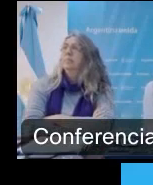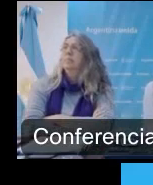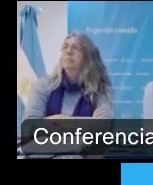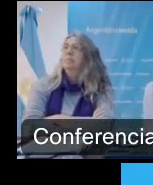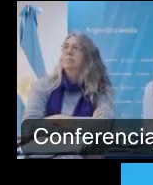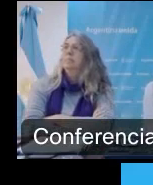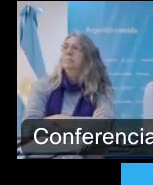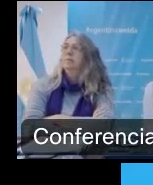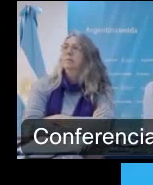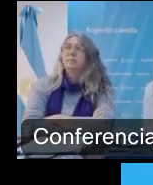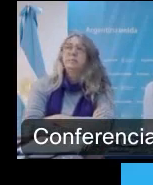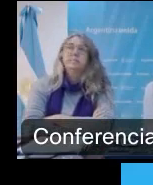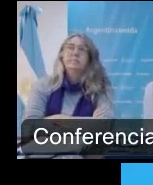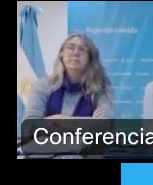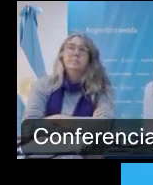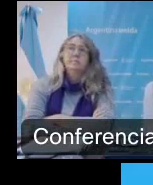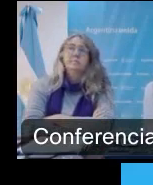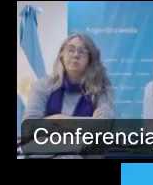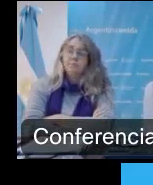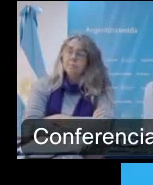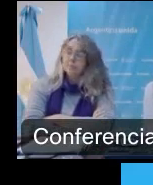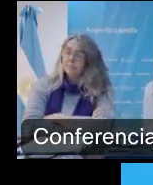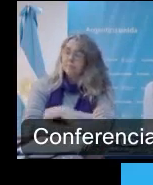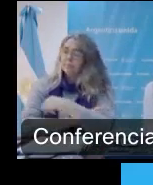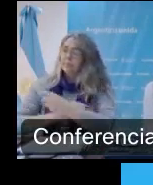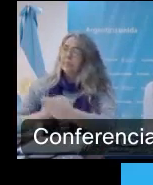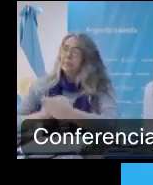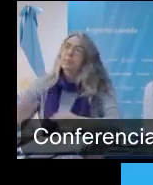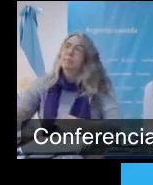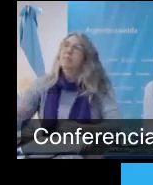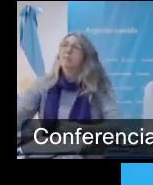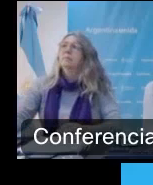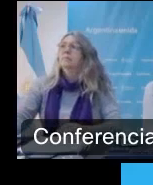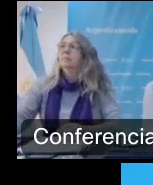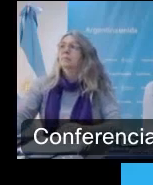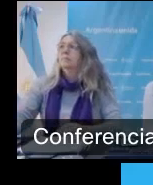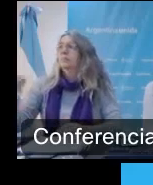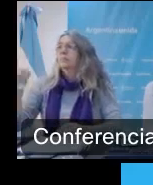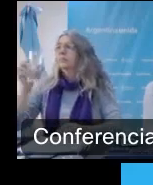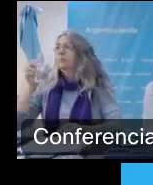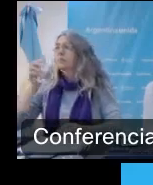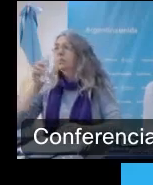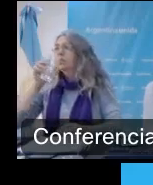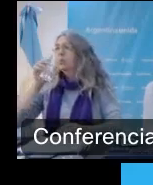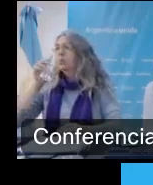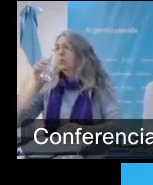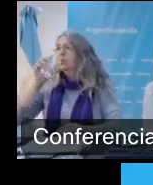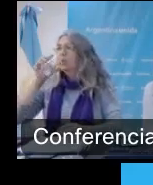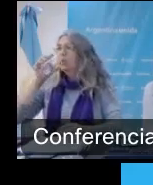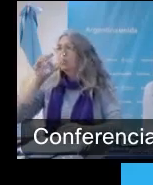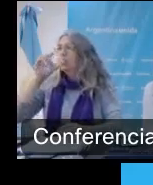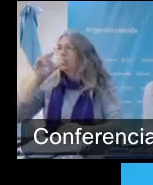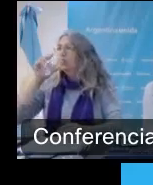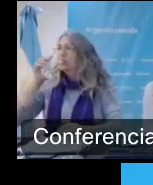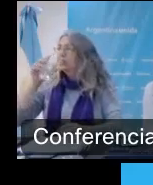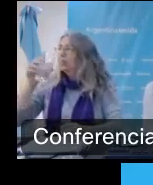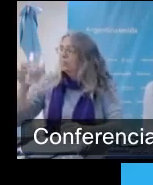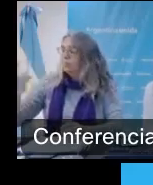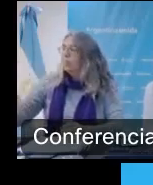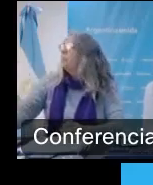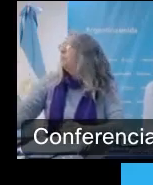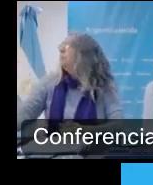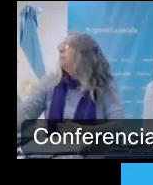estamos con algún micrófono abierto. Les pedimos si por favor pueden silenciarlo. Así no podemos